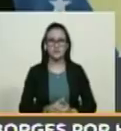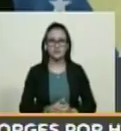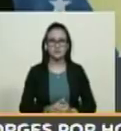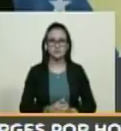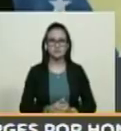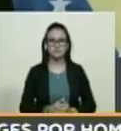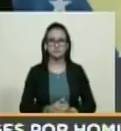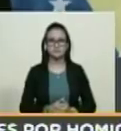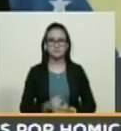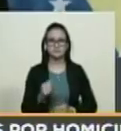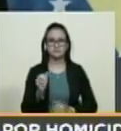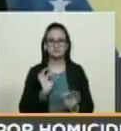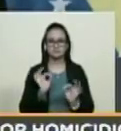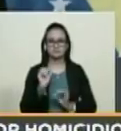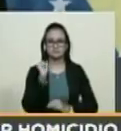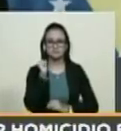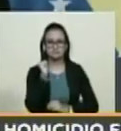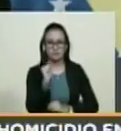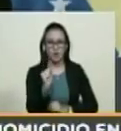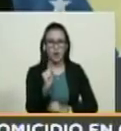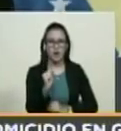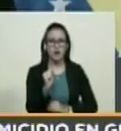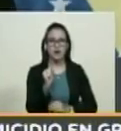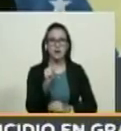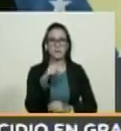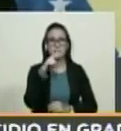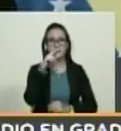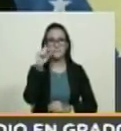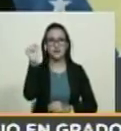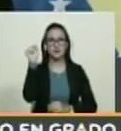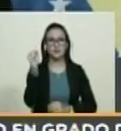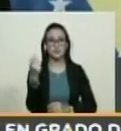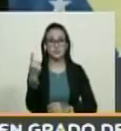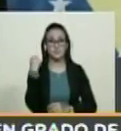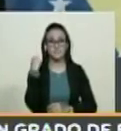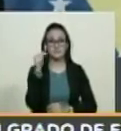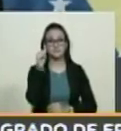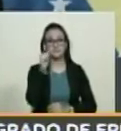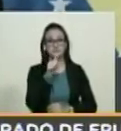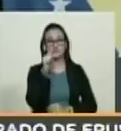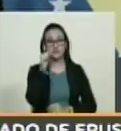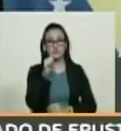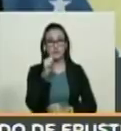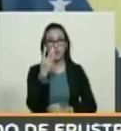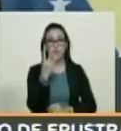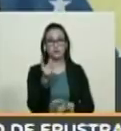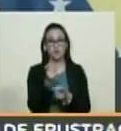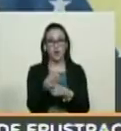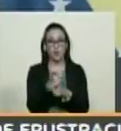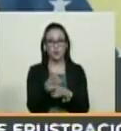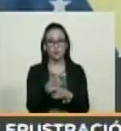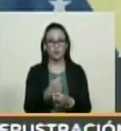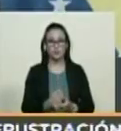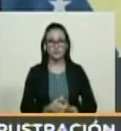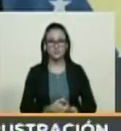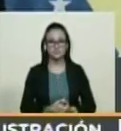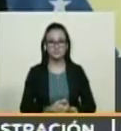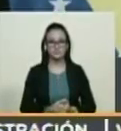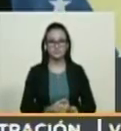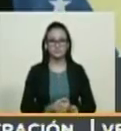al magnicidio en grado de frustración ocurrido el pasado 4 de agosto. Como han